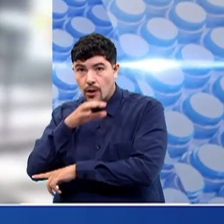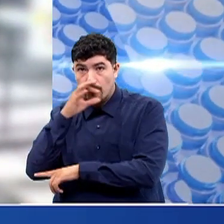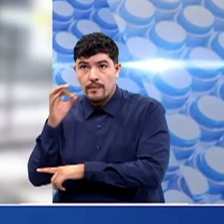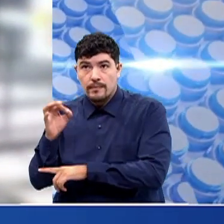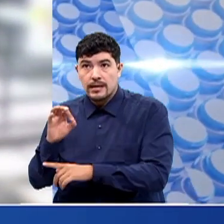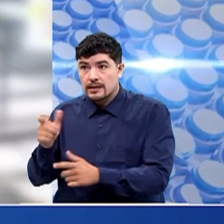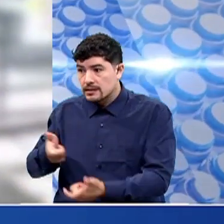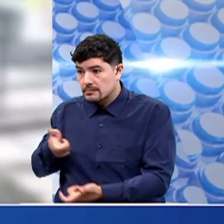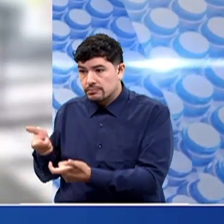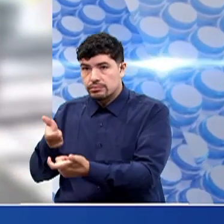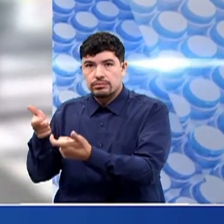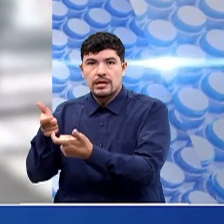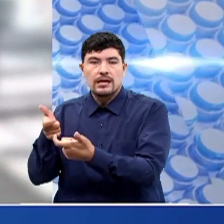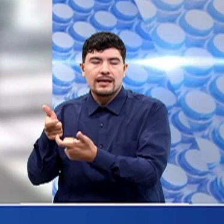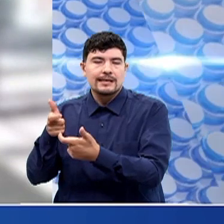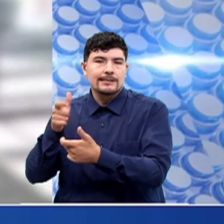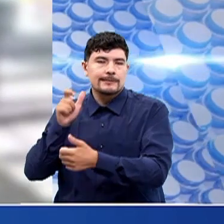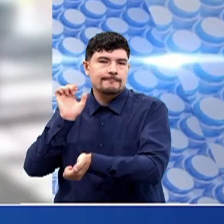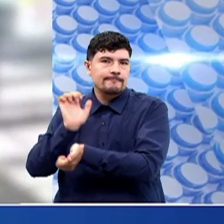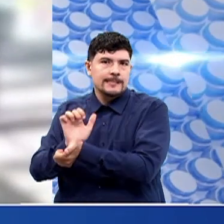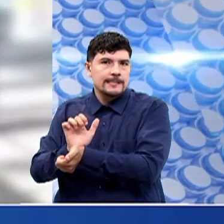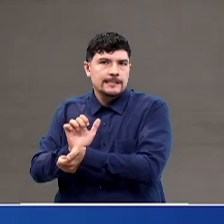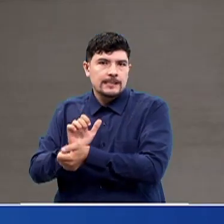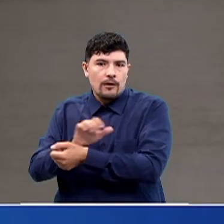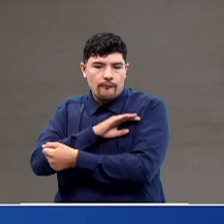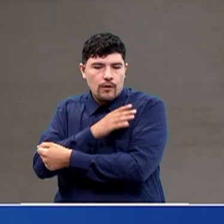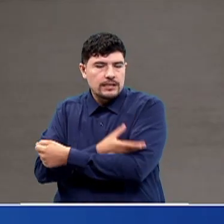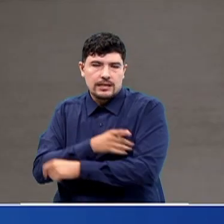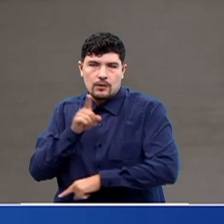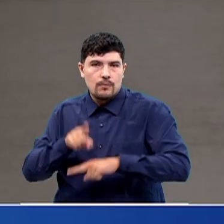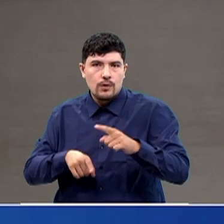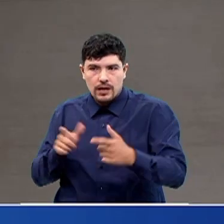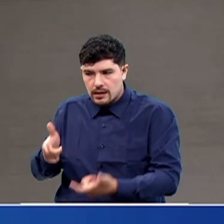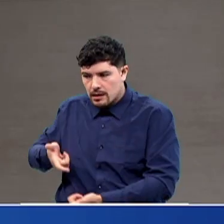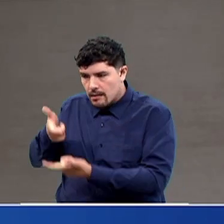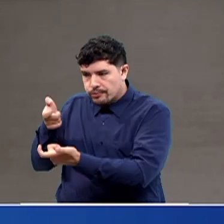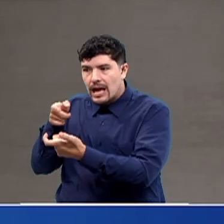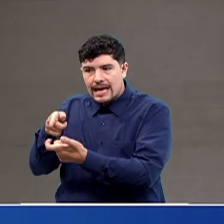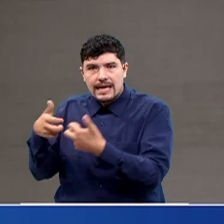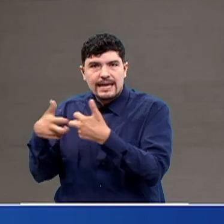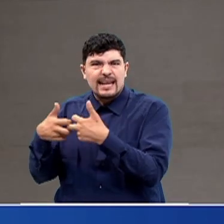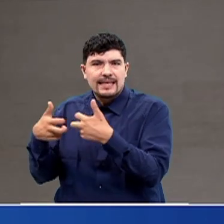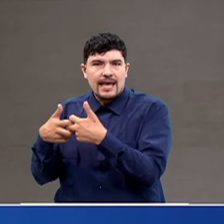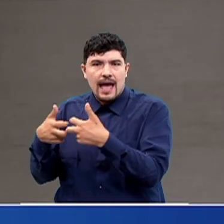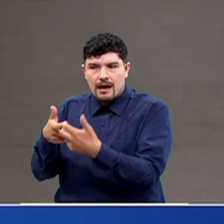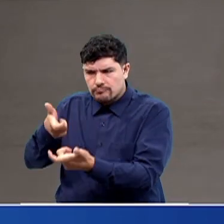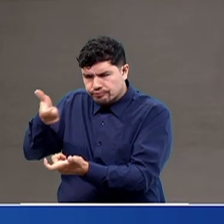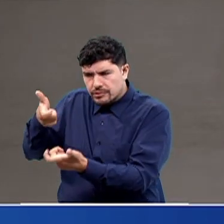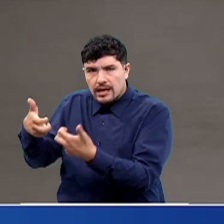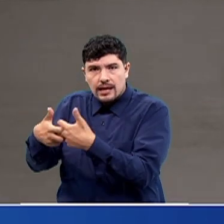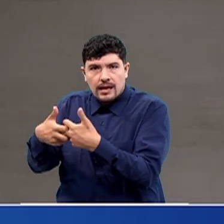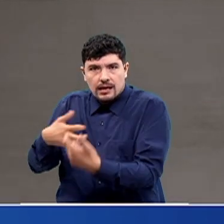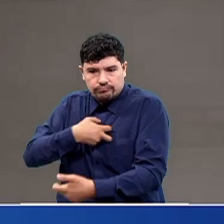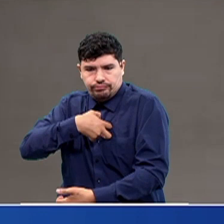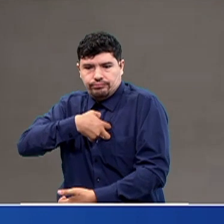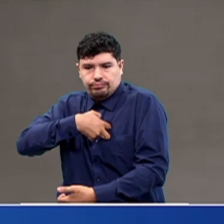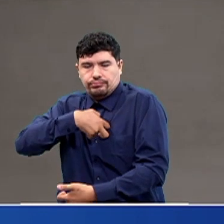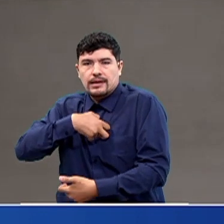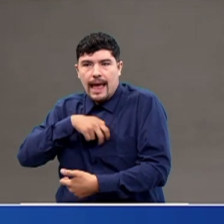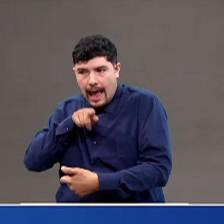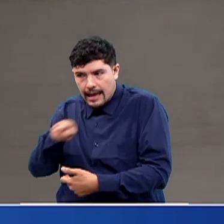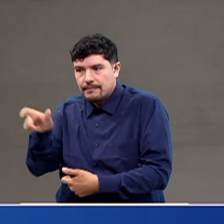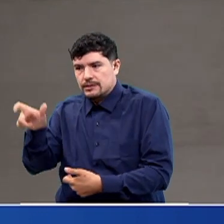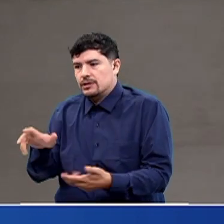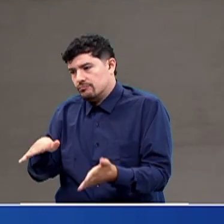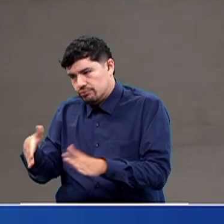el taser y lo suben a una patrulla. Un arma no letal con la cual fue que lograron reducir a esta persona y